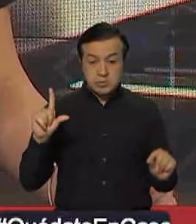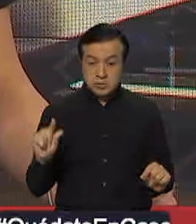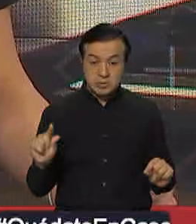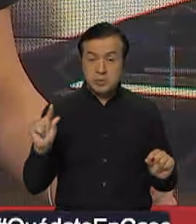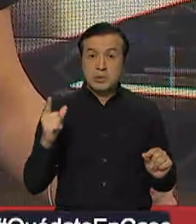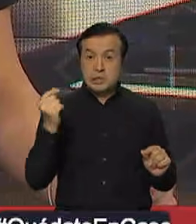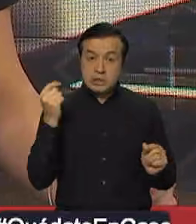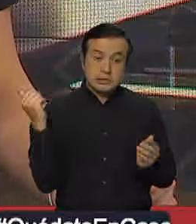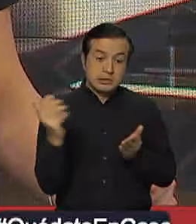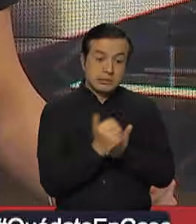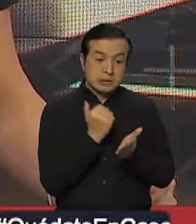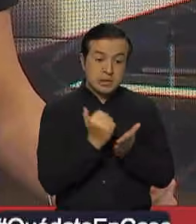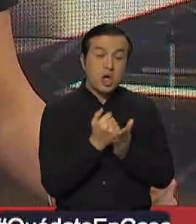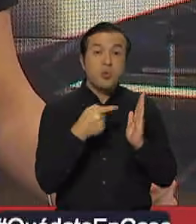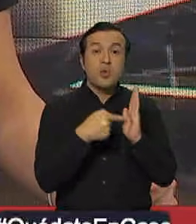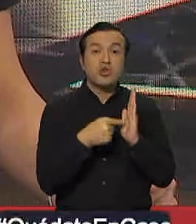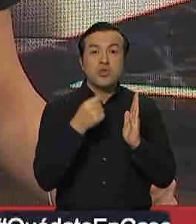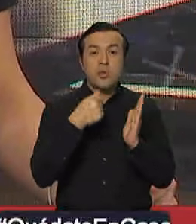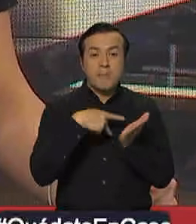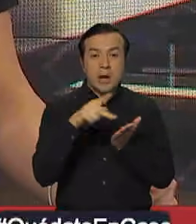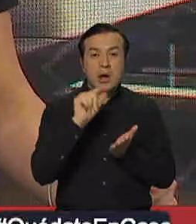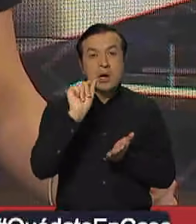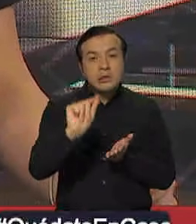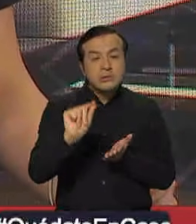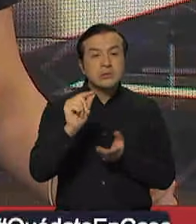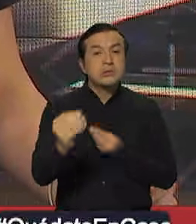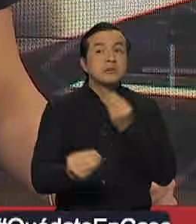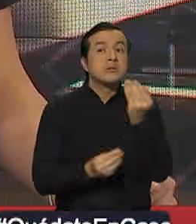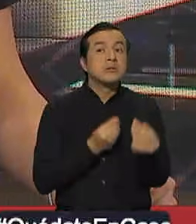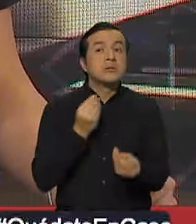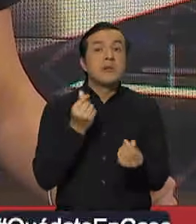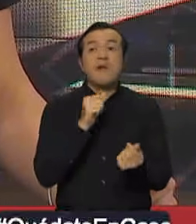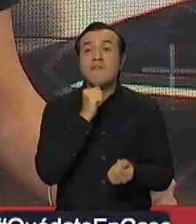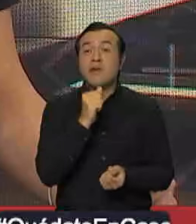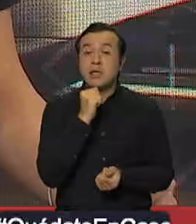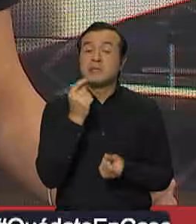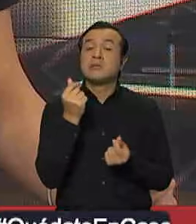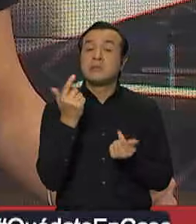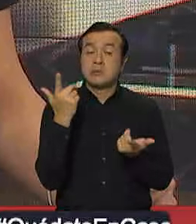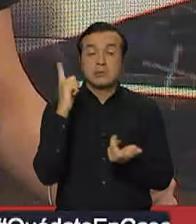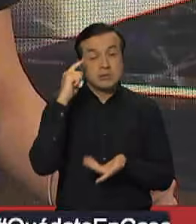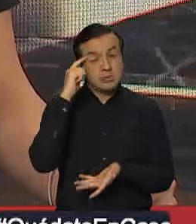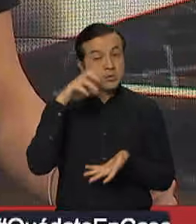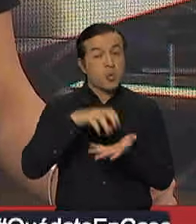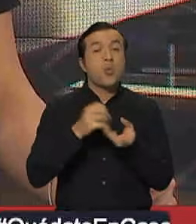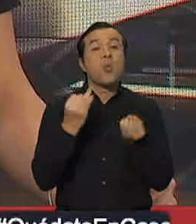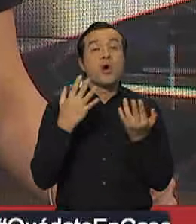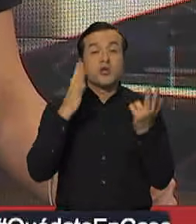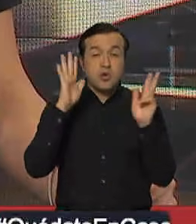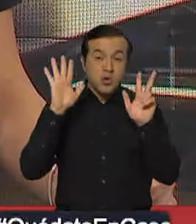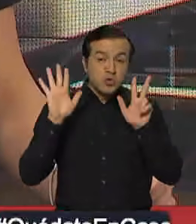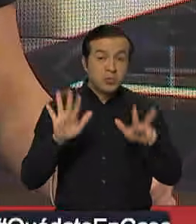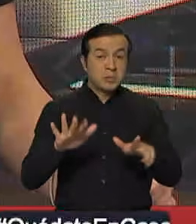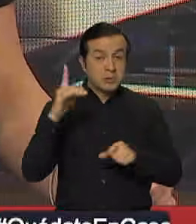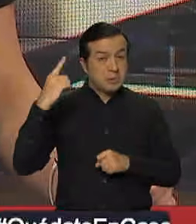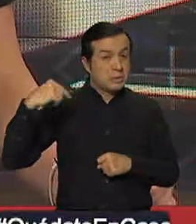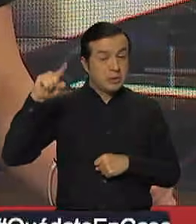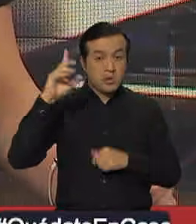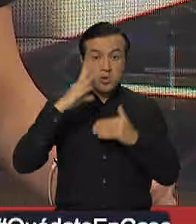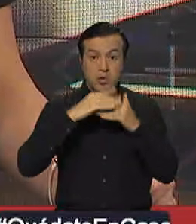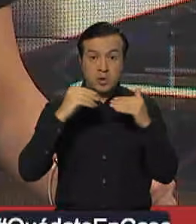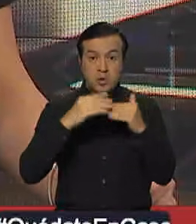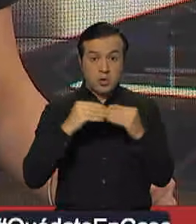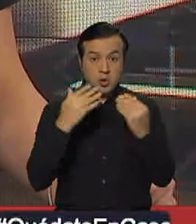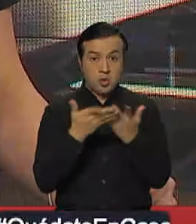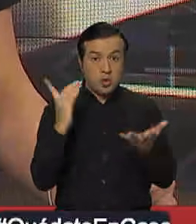baja recaudación de impuestos por la paralización de actividades generó un déficit fiscal para el Estado de 8 mil millones de dólares. Por estas